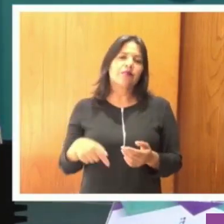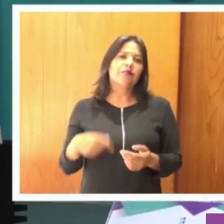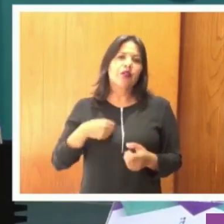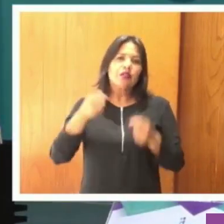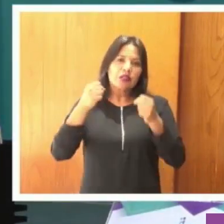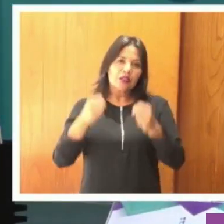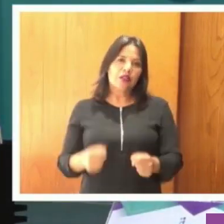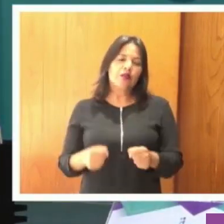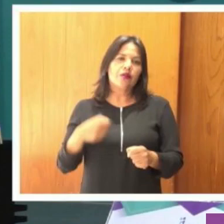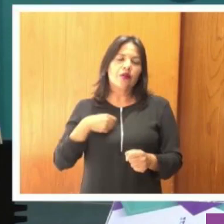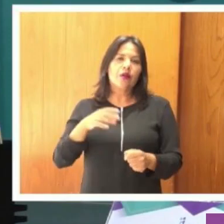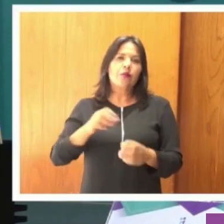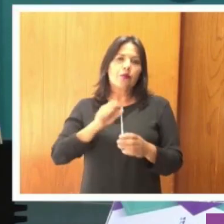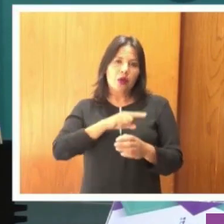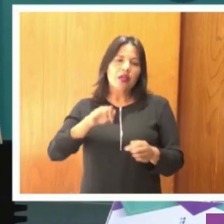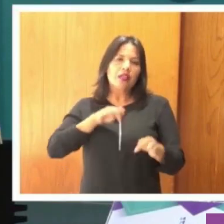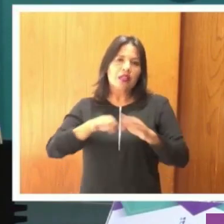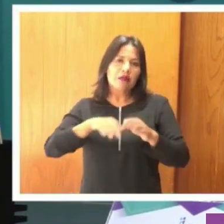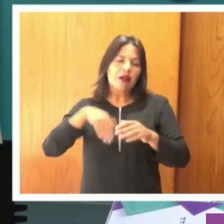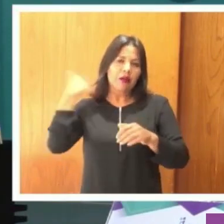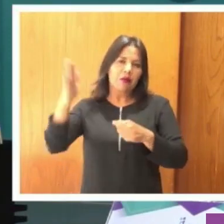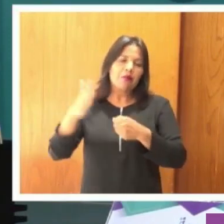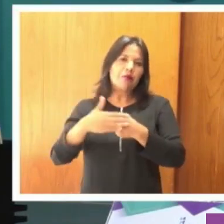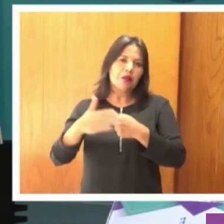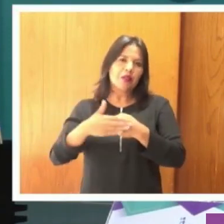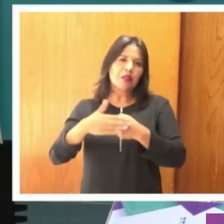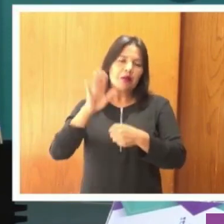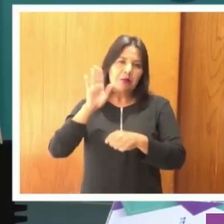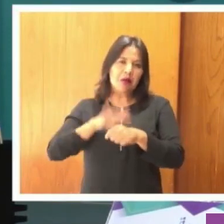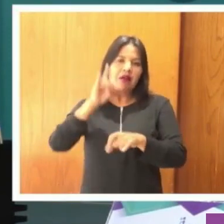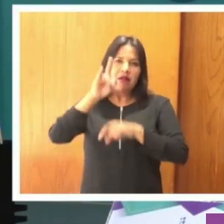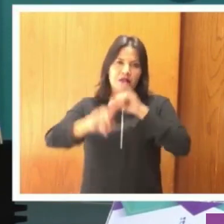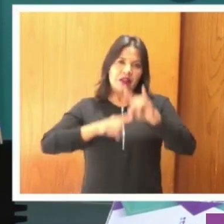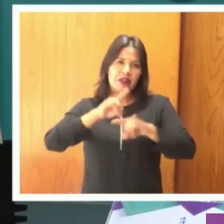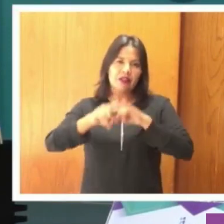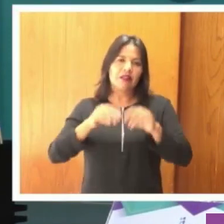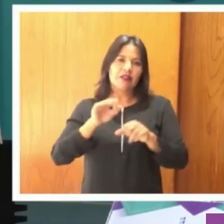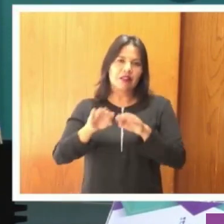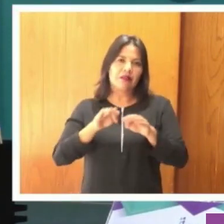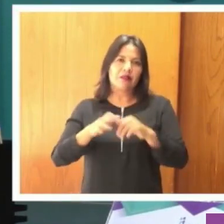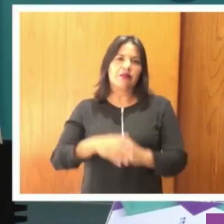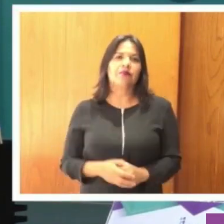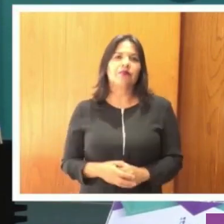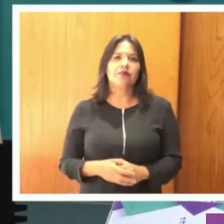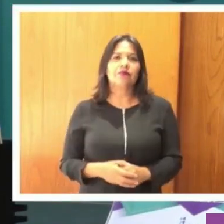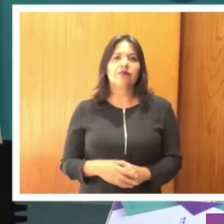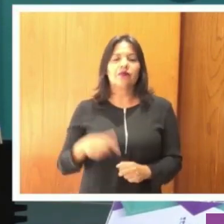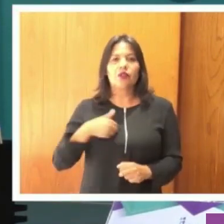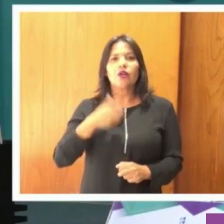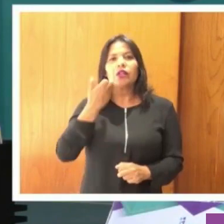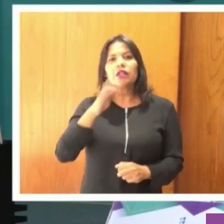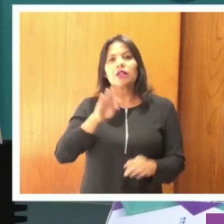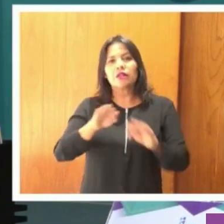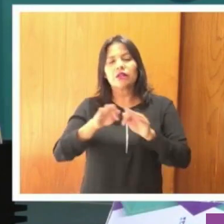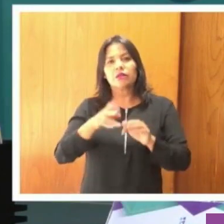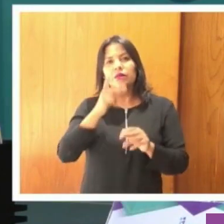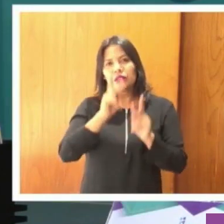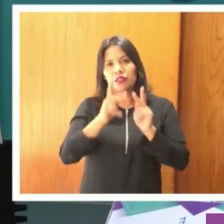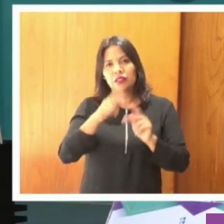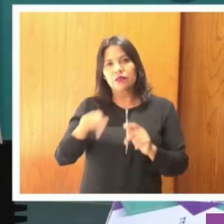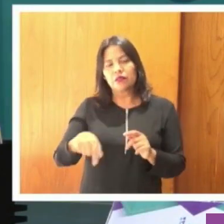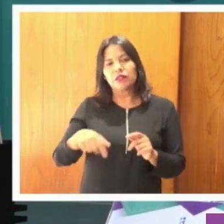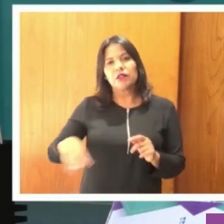podemos seguir trabajando en próximas ferias. Y bueno, el punto que quería tocar, presidente, es que